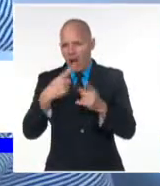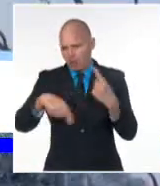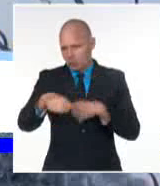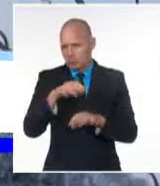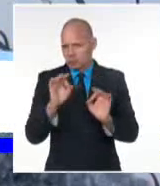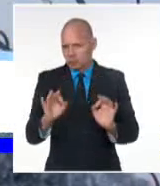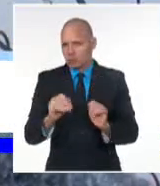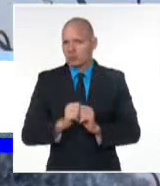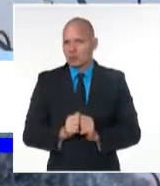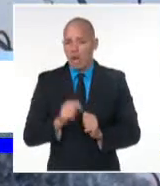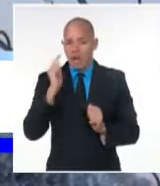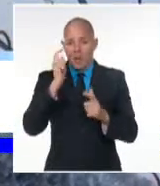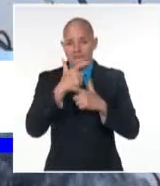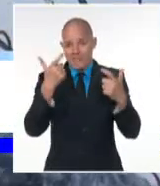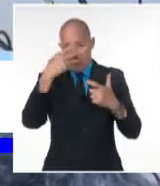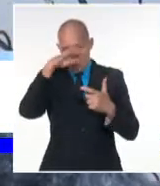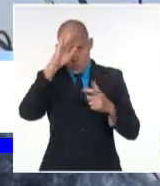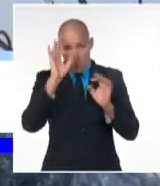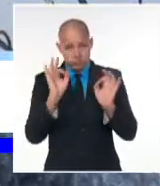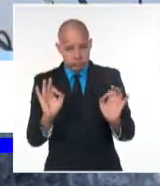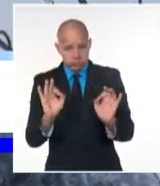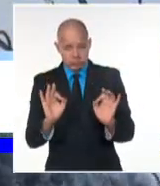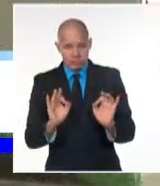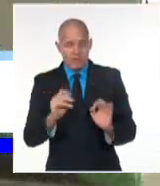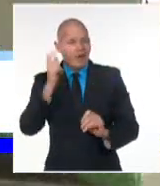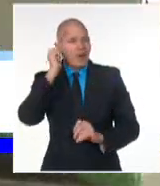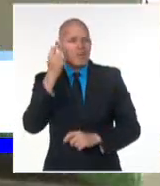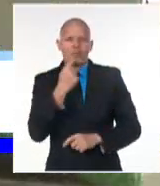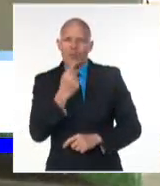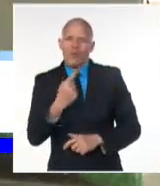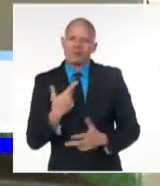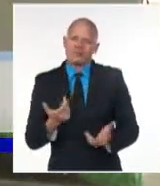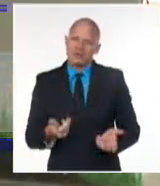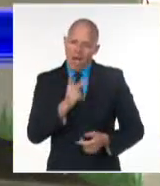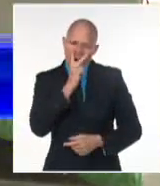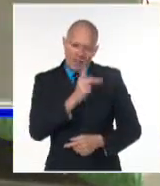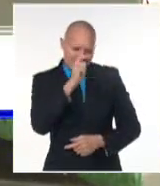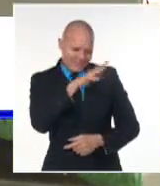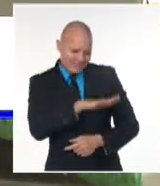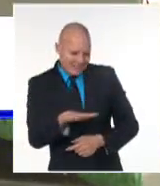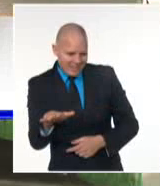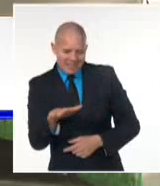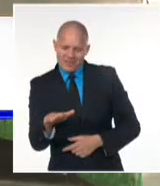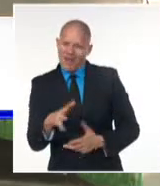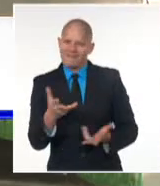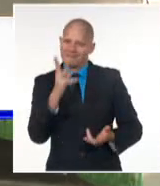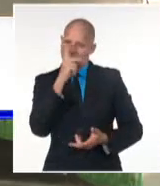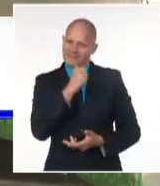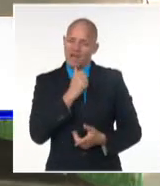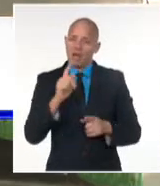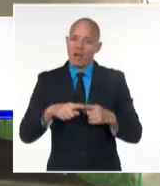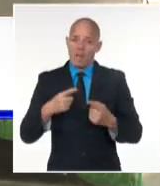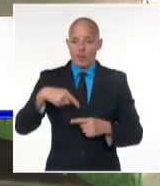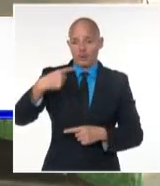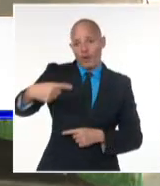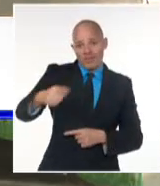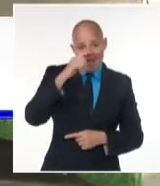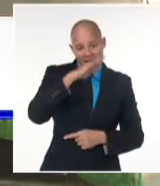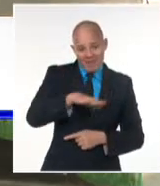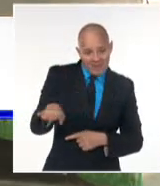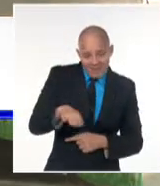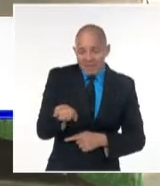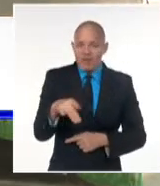en nuestro país trabajar con ellos es hermoso porque te plantean nuevos retos porque todos los días te enseñan algo